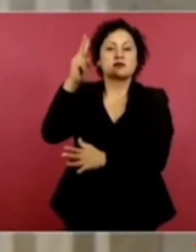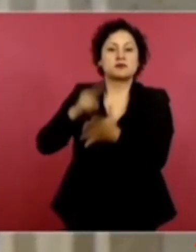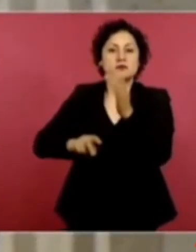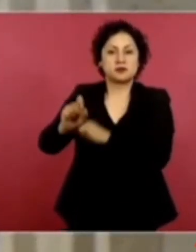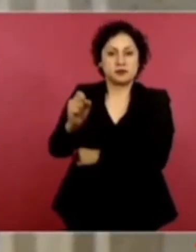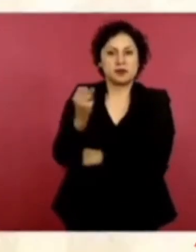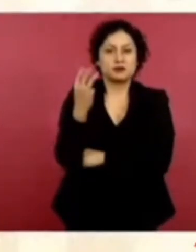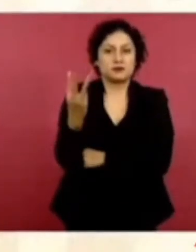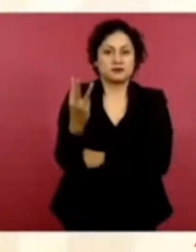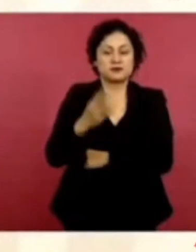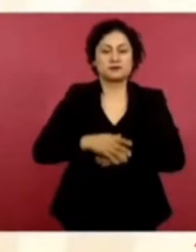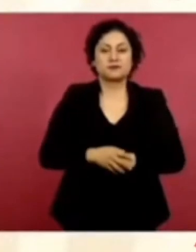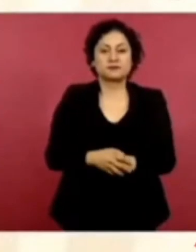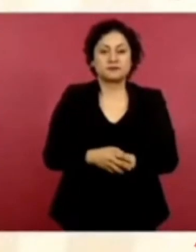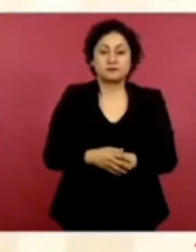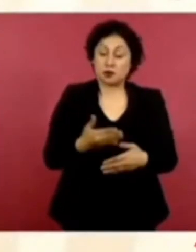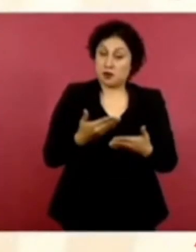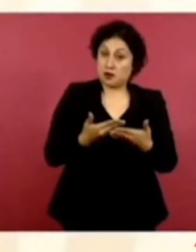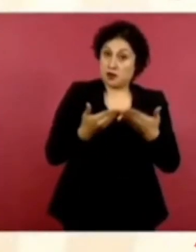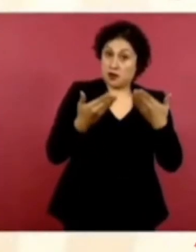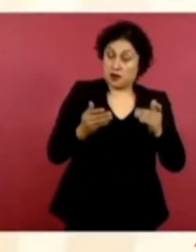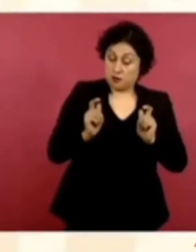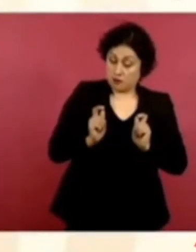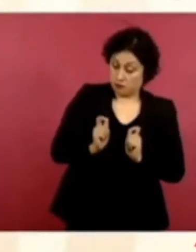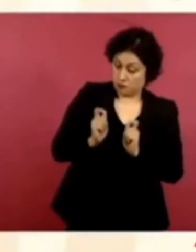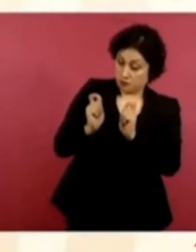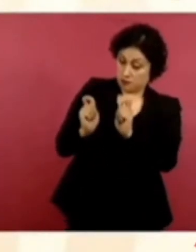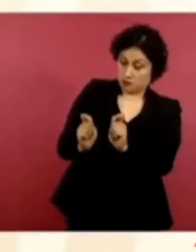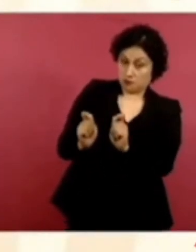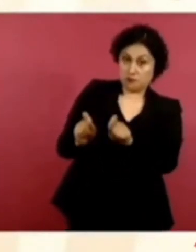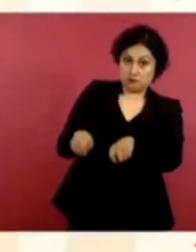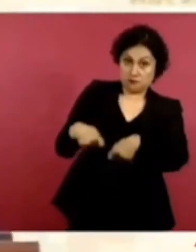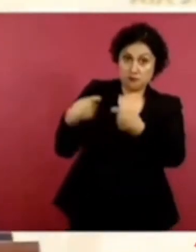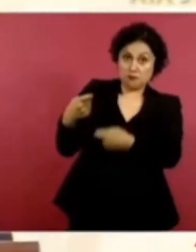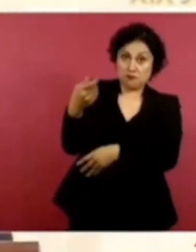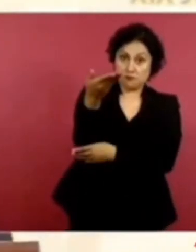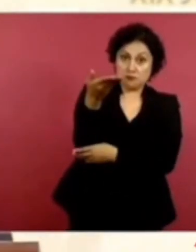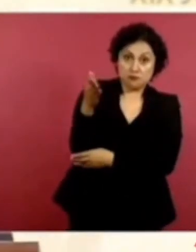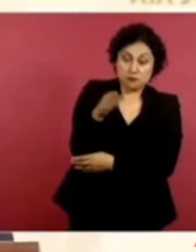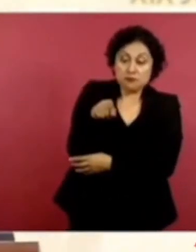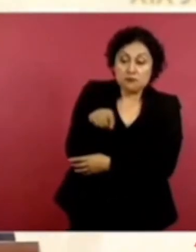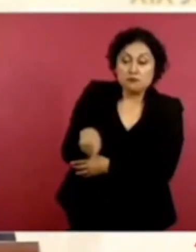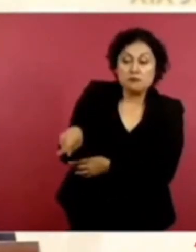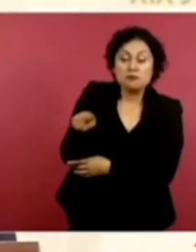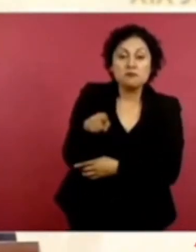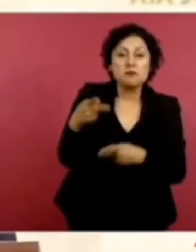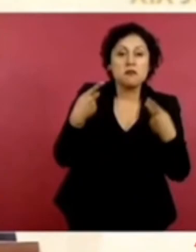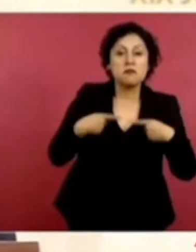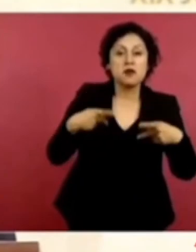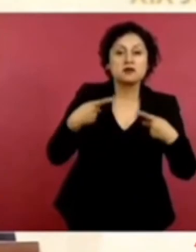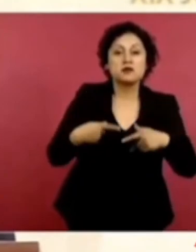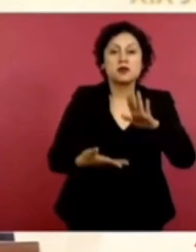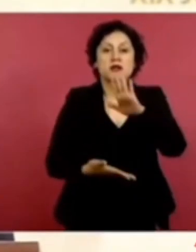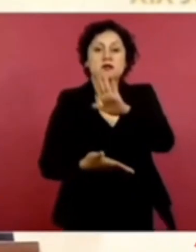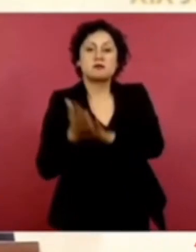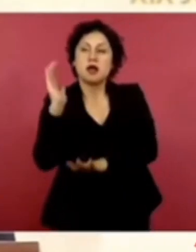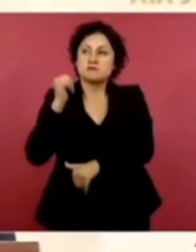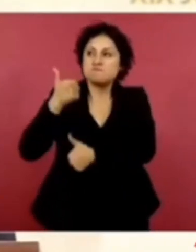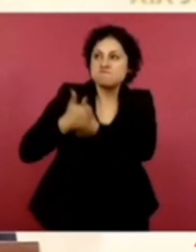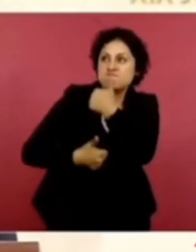Abanderamos a quienes se medirán deportivamente con sus pares de este